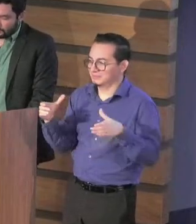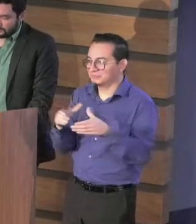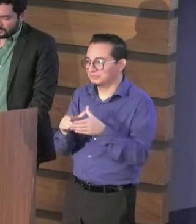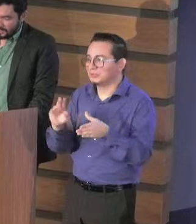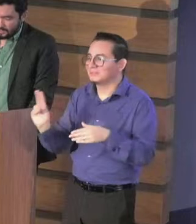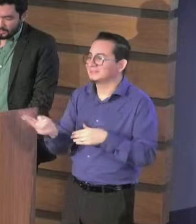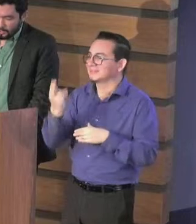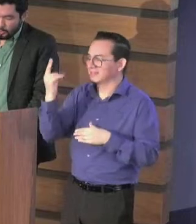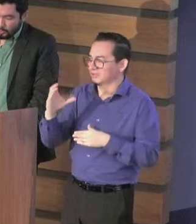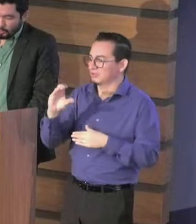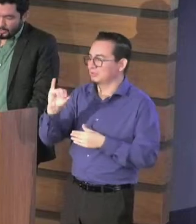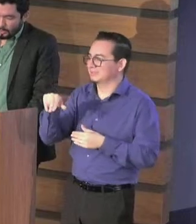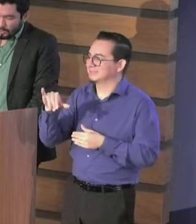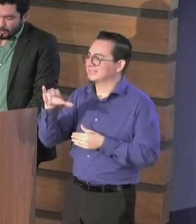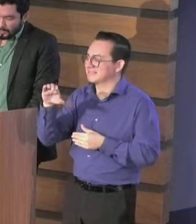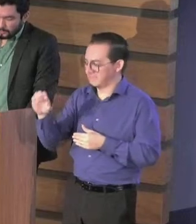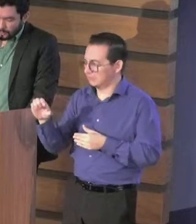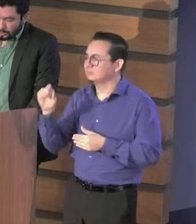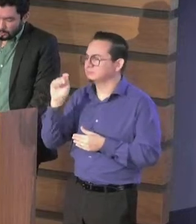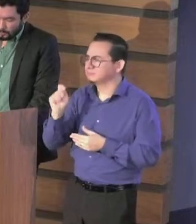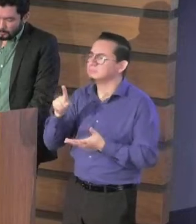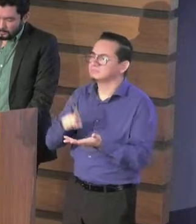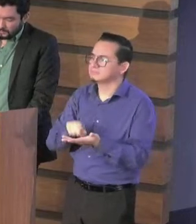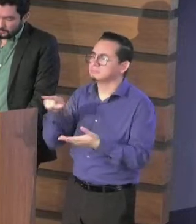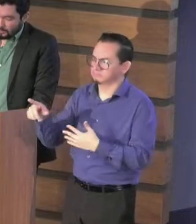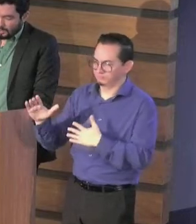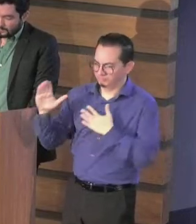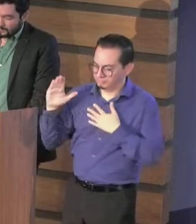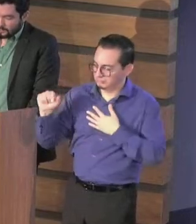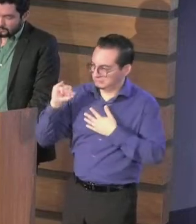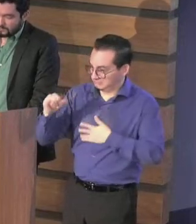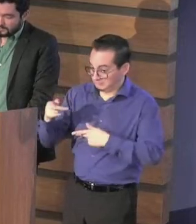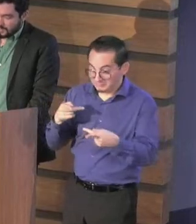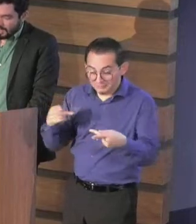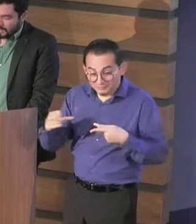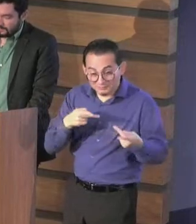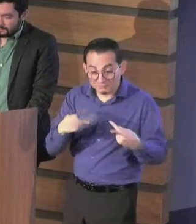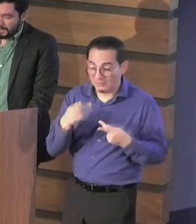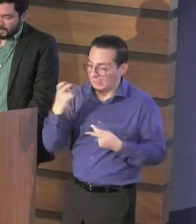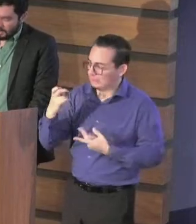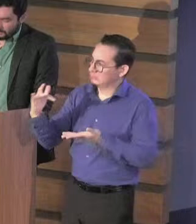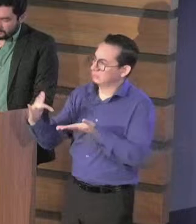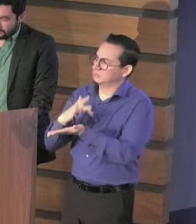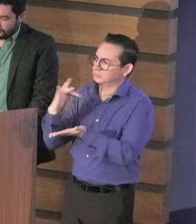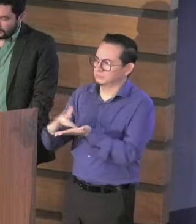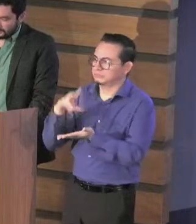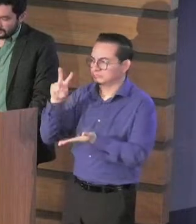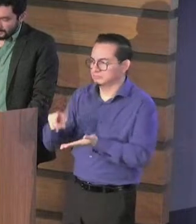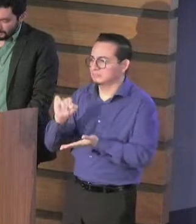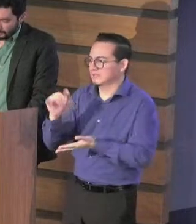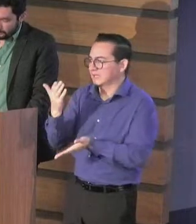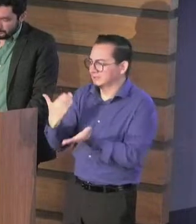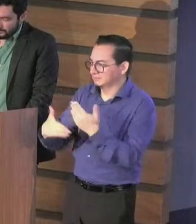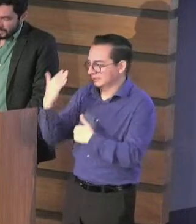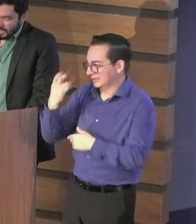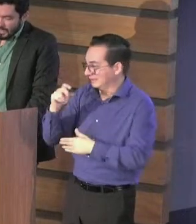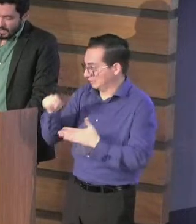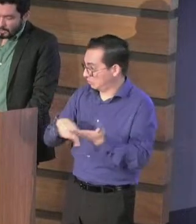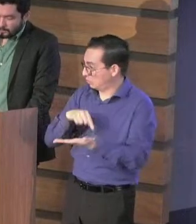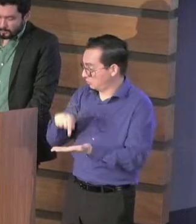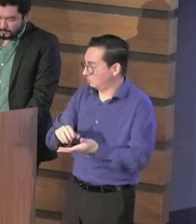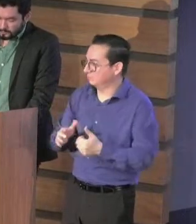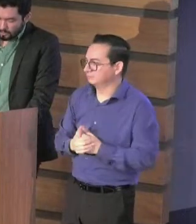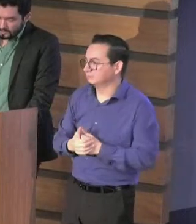Social, CONCIDE, cuya colaboración y compromiso ha sido esencial para el éxito de este evento.